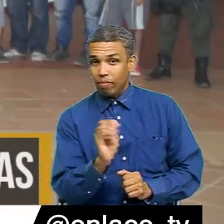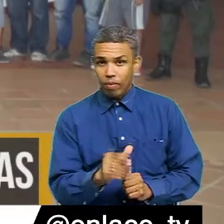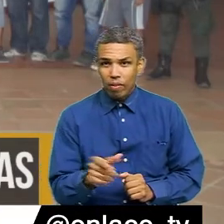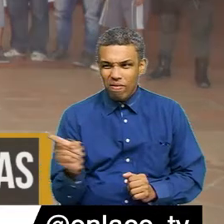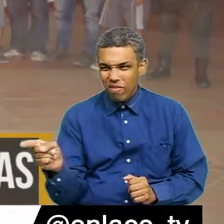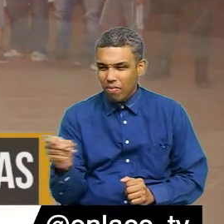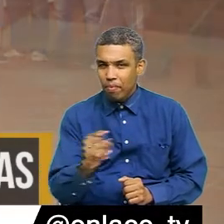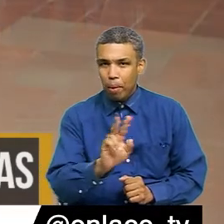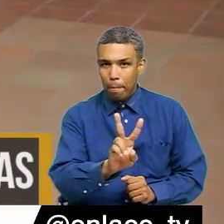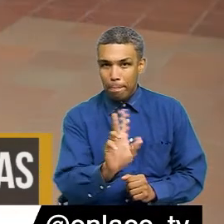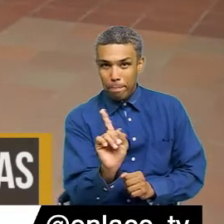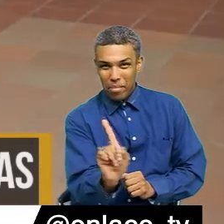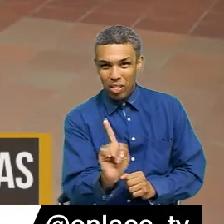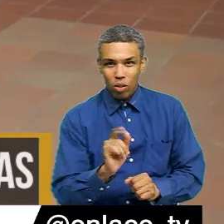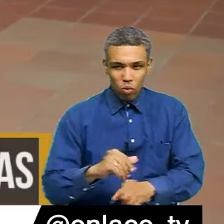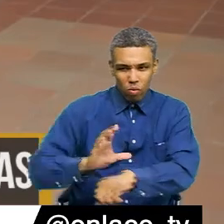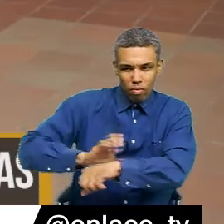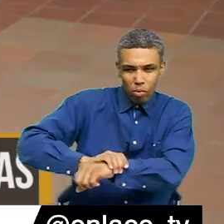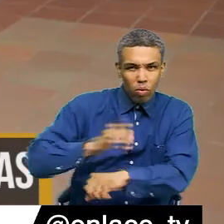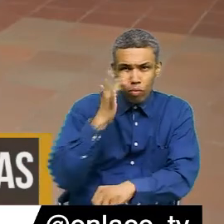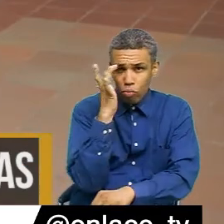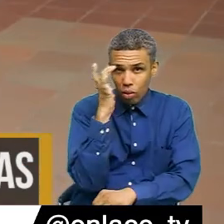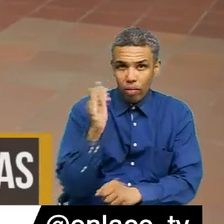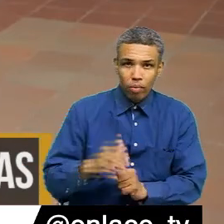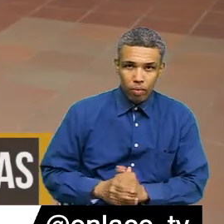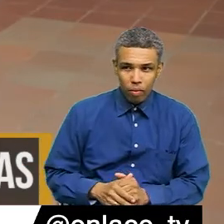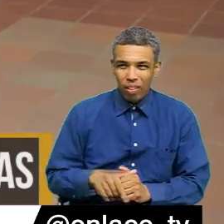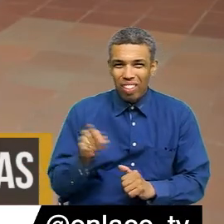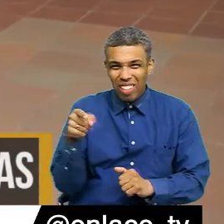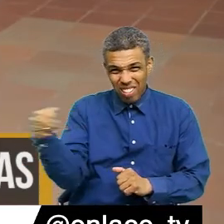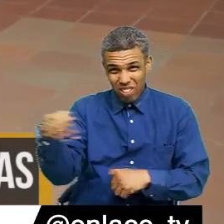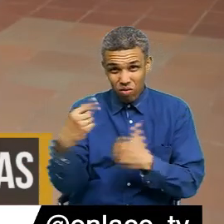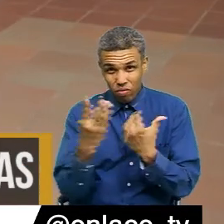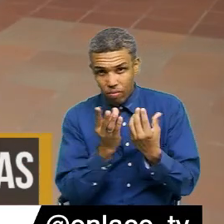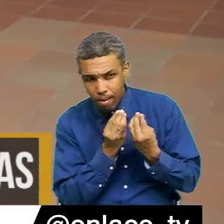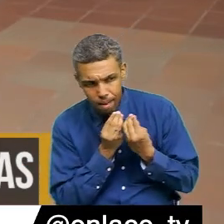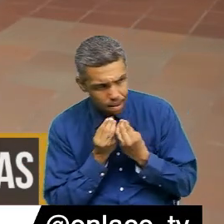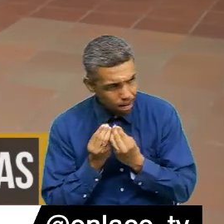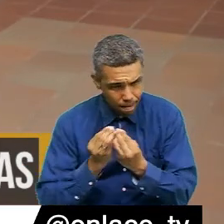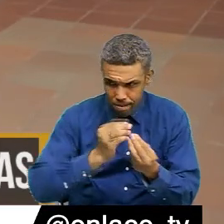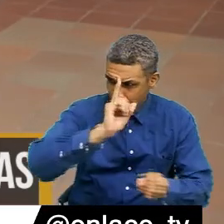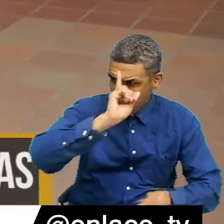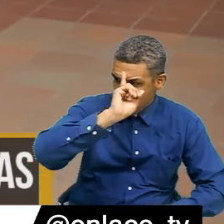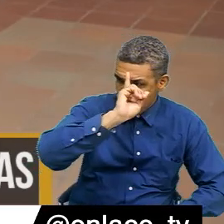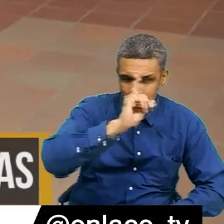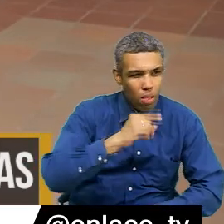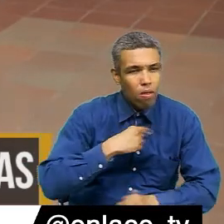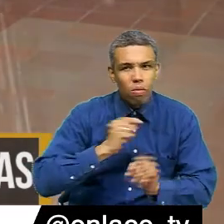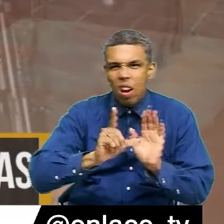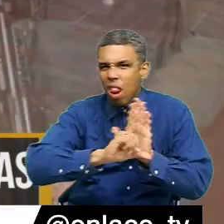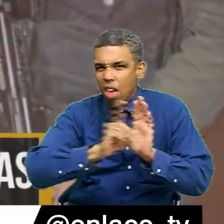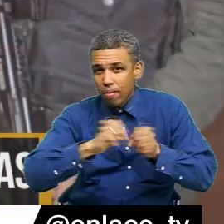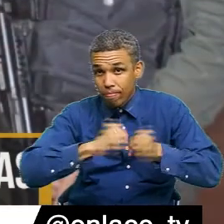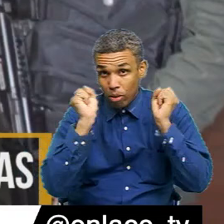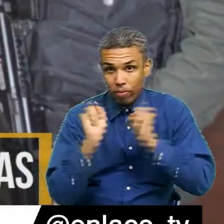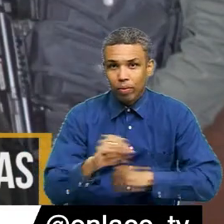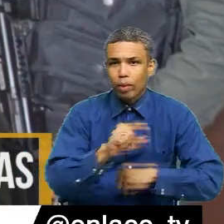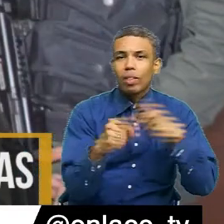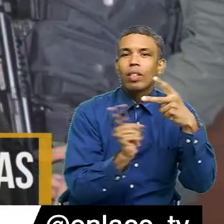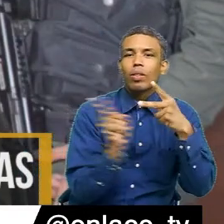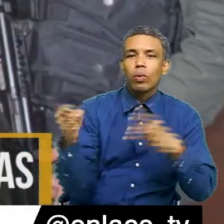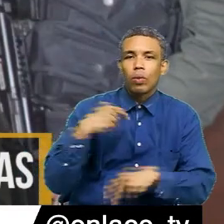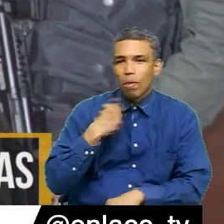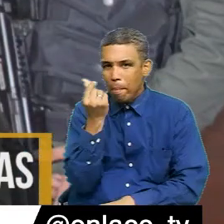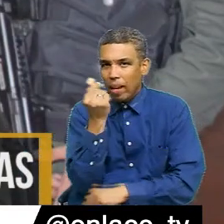delitos de concierto para delinquir agravado y extorsión agravada. ¿Características de esas capturas o modus operandi, qué podemos